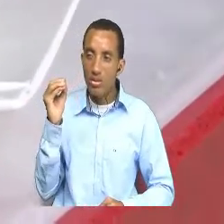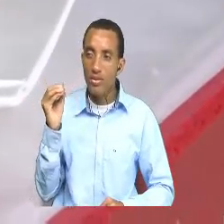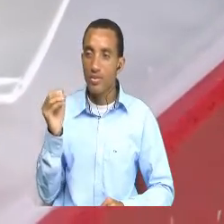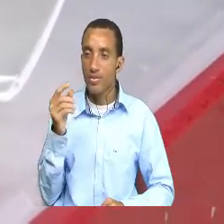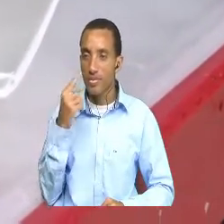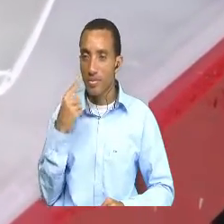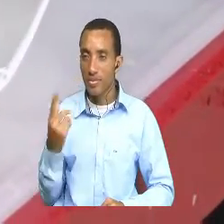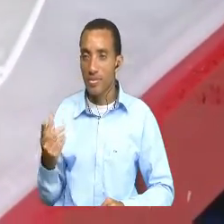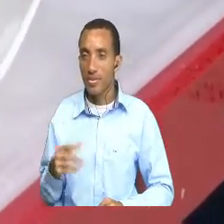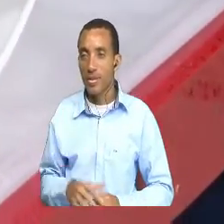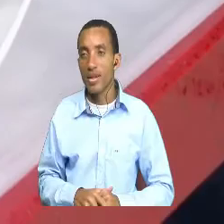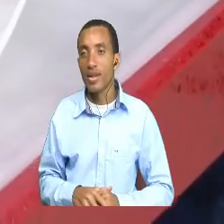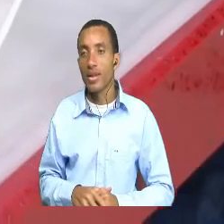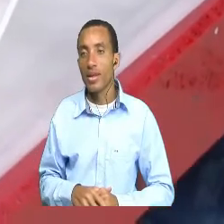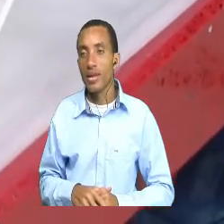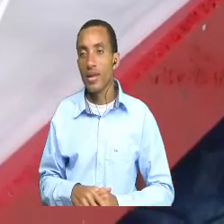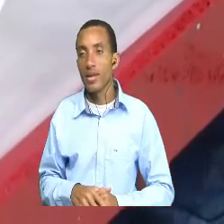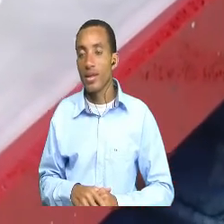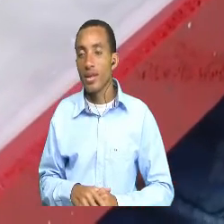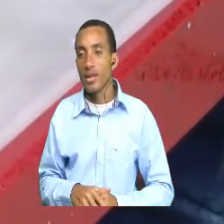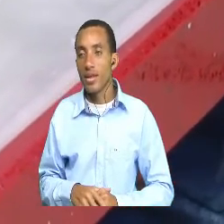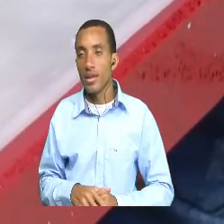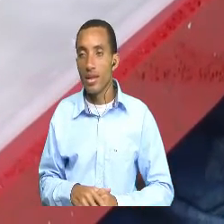reitero nuestro platicó